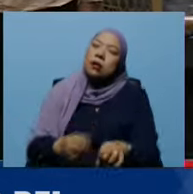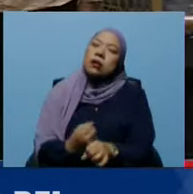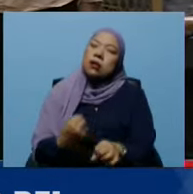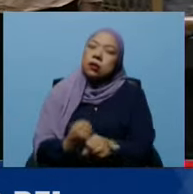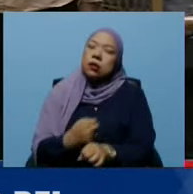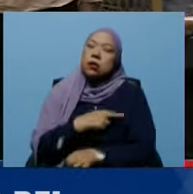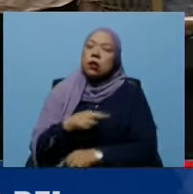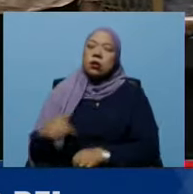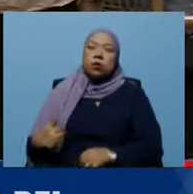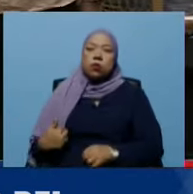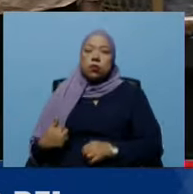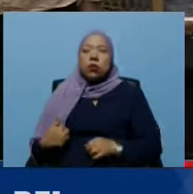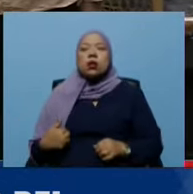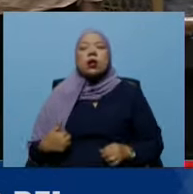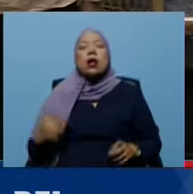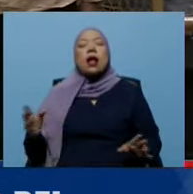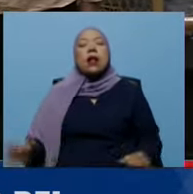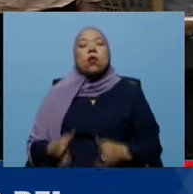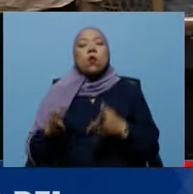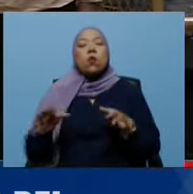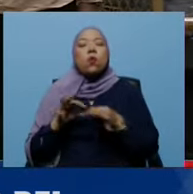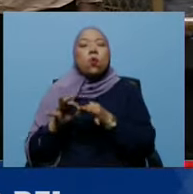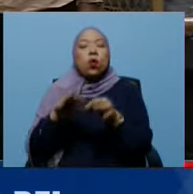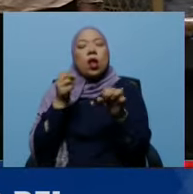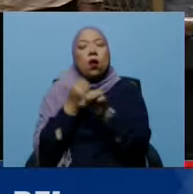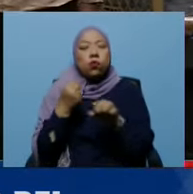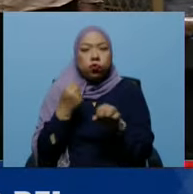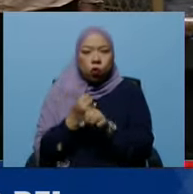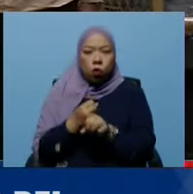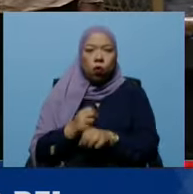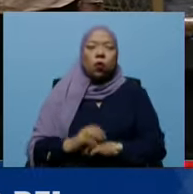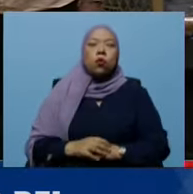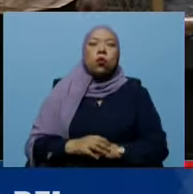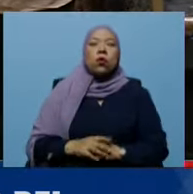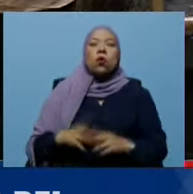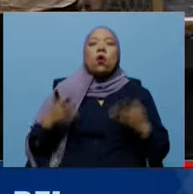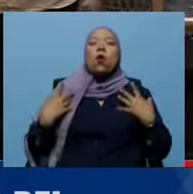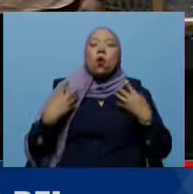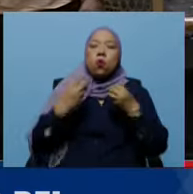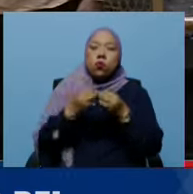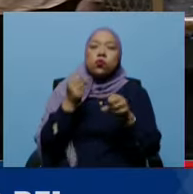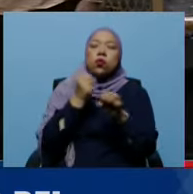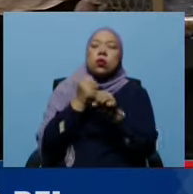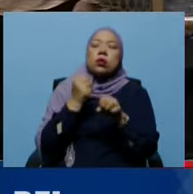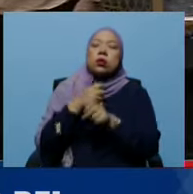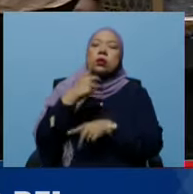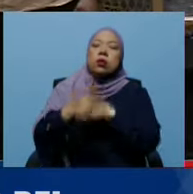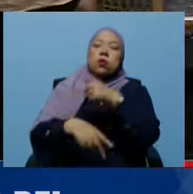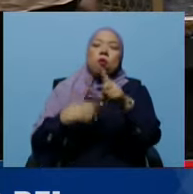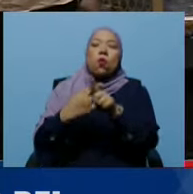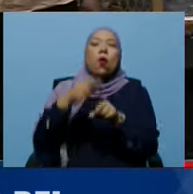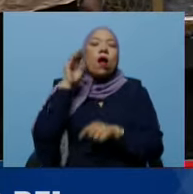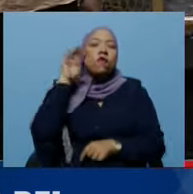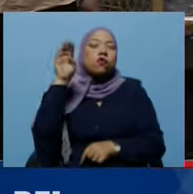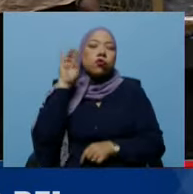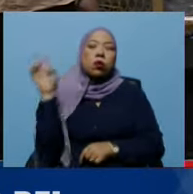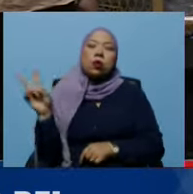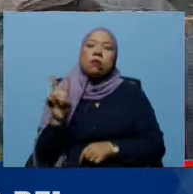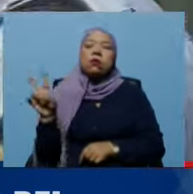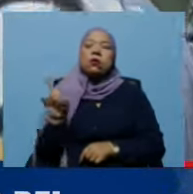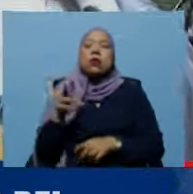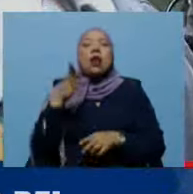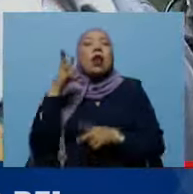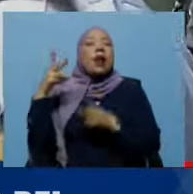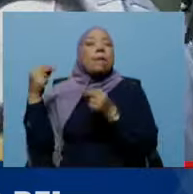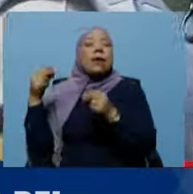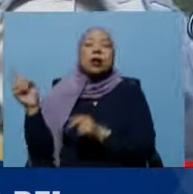que nosotros sigamos impulsando la unión de los trabajadores para que juntos marchemos hacia el futuro de Venezuela. La